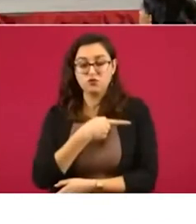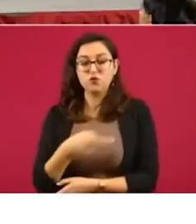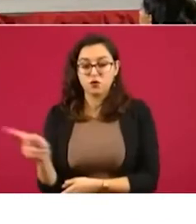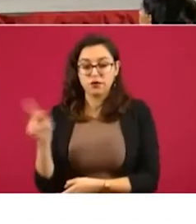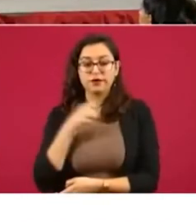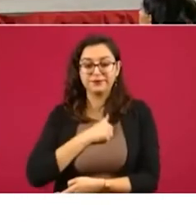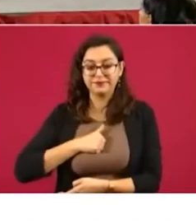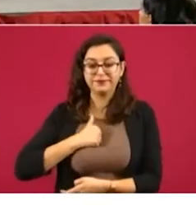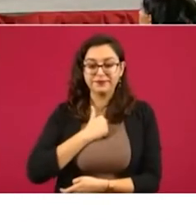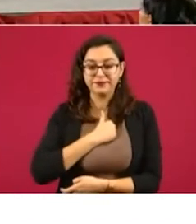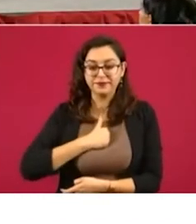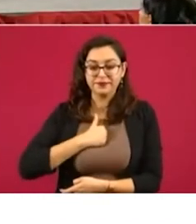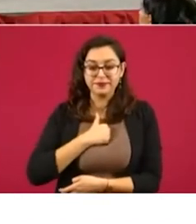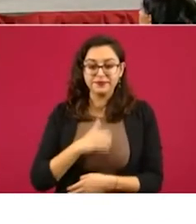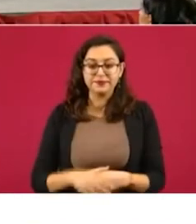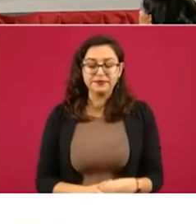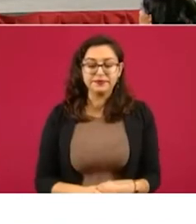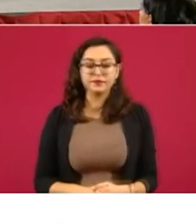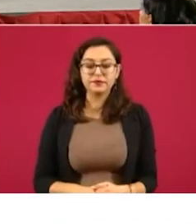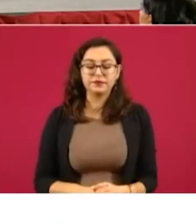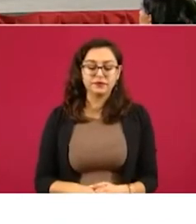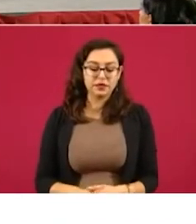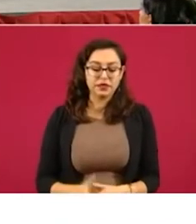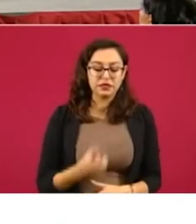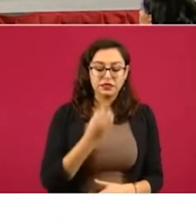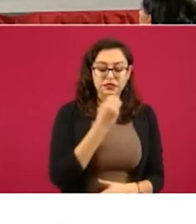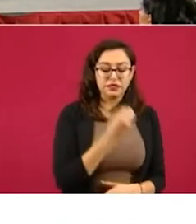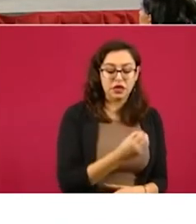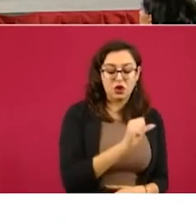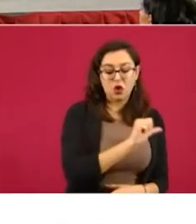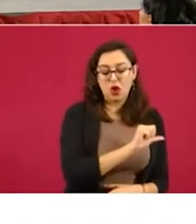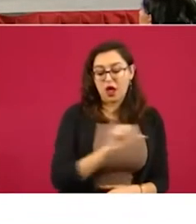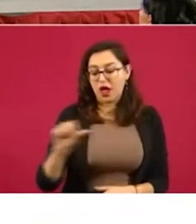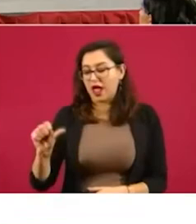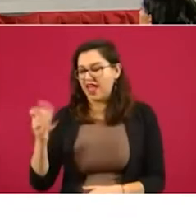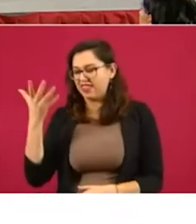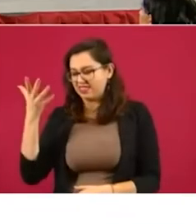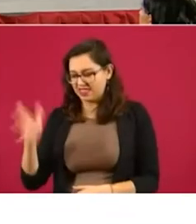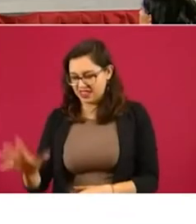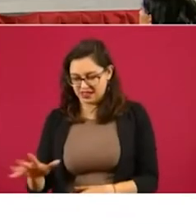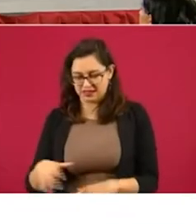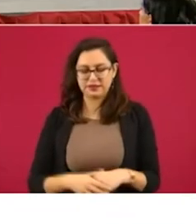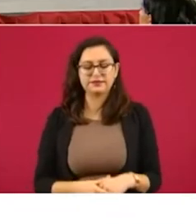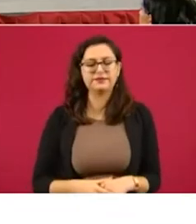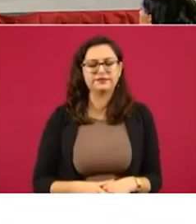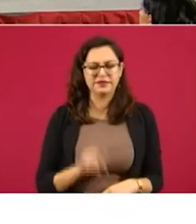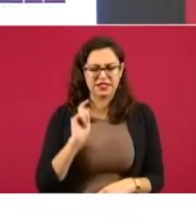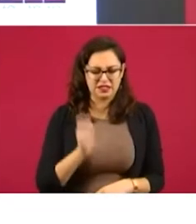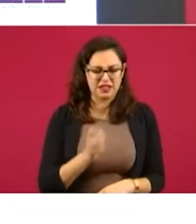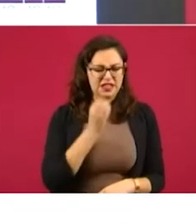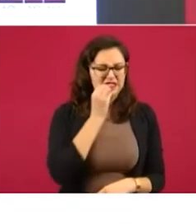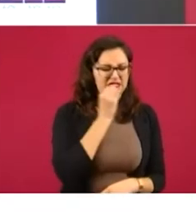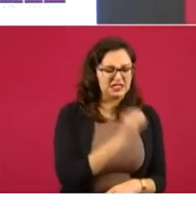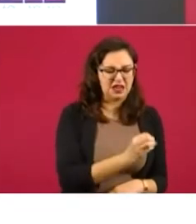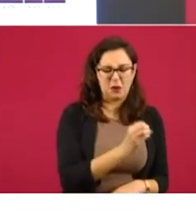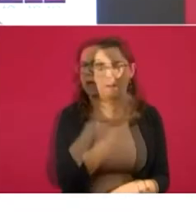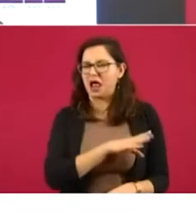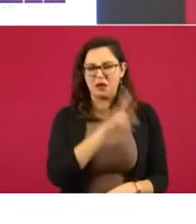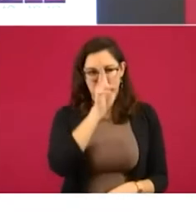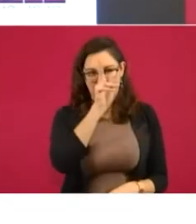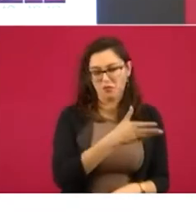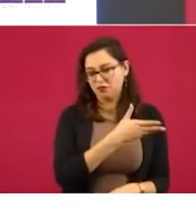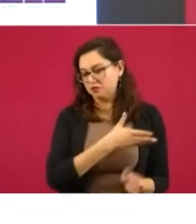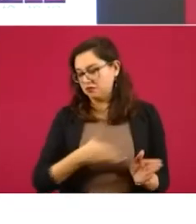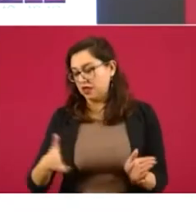una escala del 0 al 10 donde 0 significa que lo hace muy mal y 10 muy bien qué calificación le daría